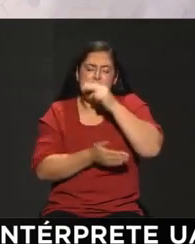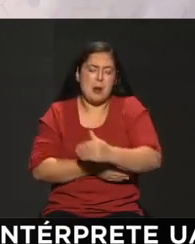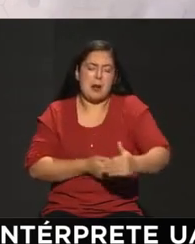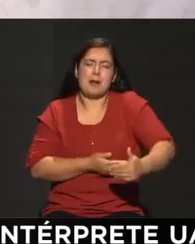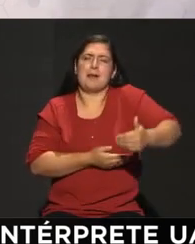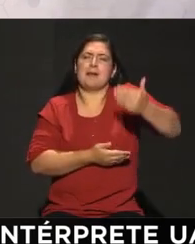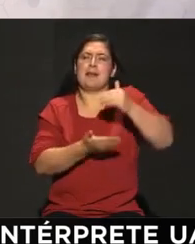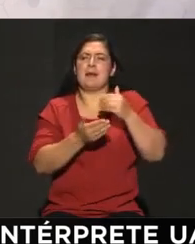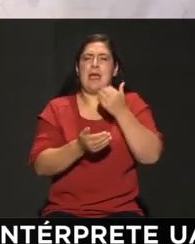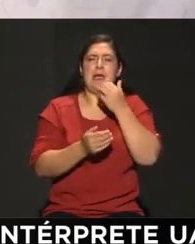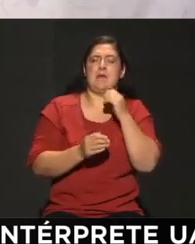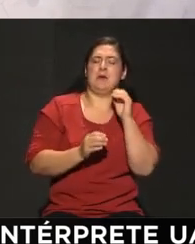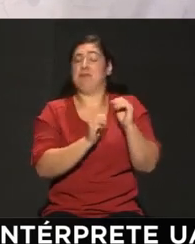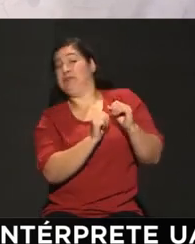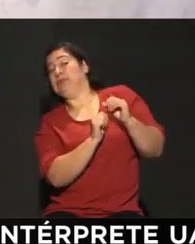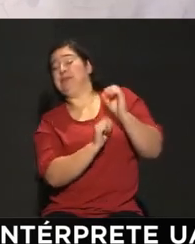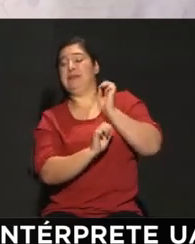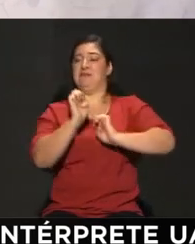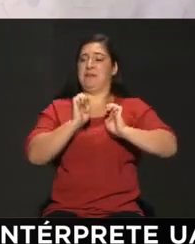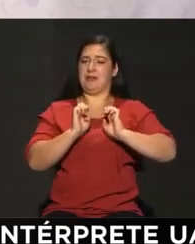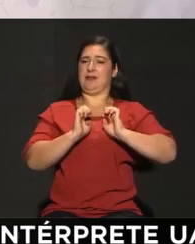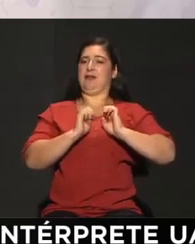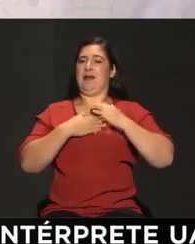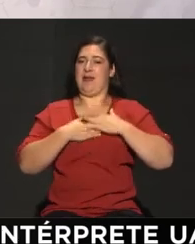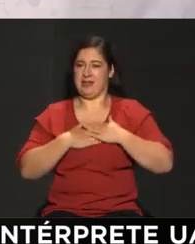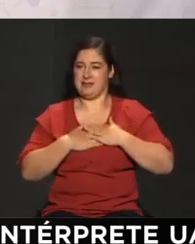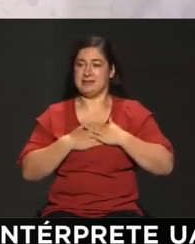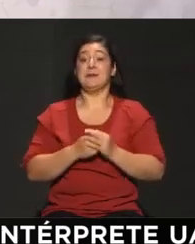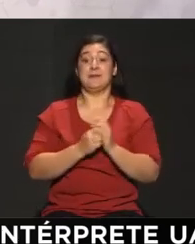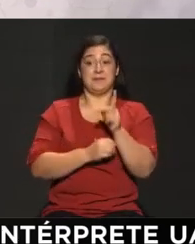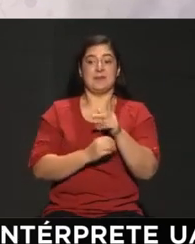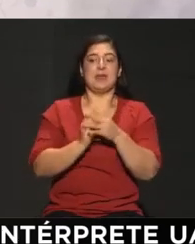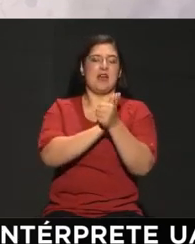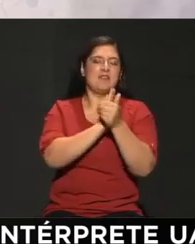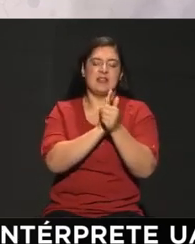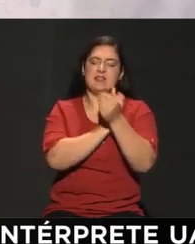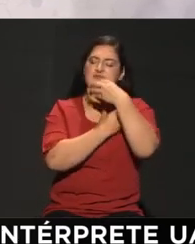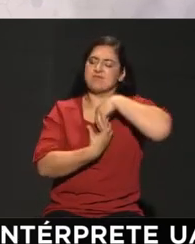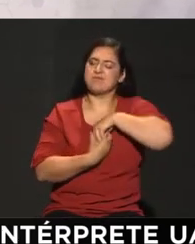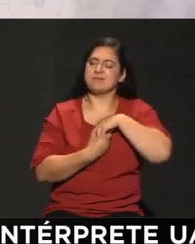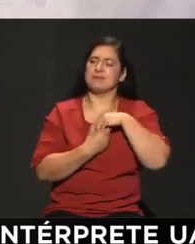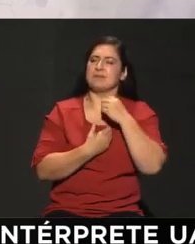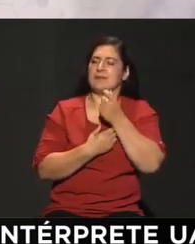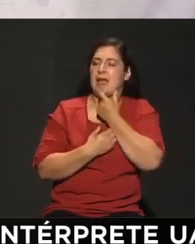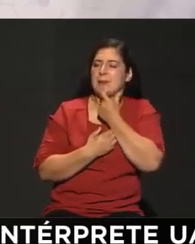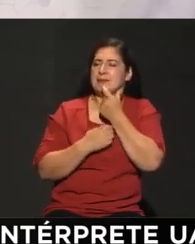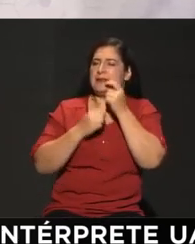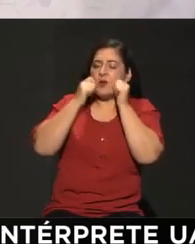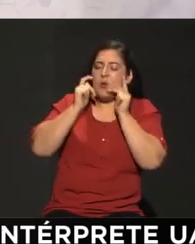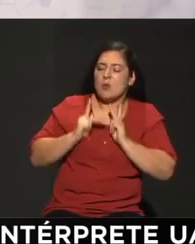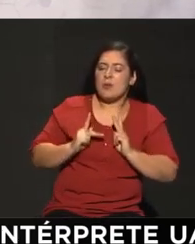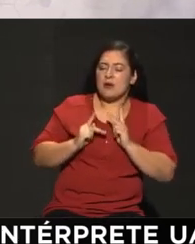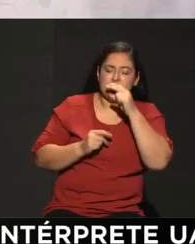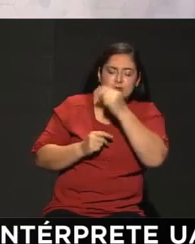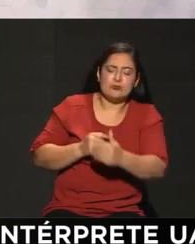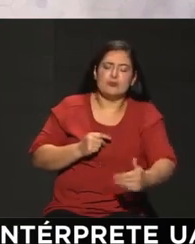realizar. Esquivar, movernos para un lado, para adelante, para atrás, etc. Perfecto. Son ciertas habilidades y capacidades que tenemos los humanos que